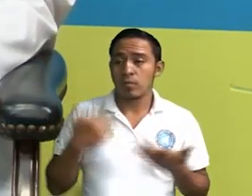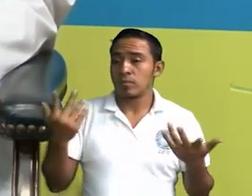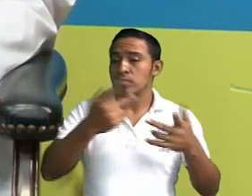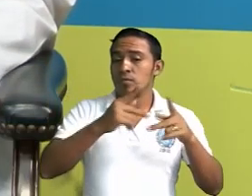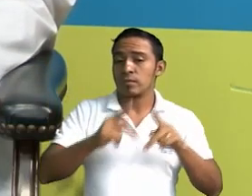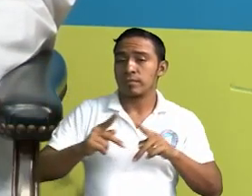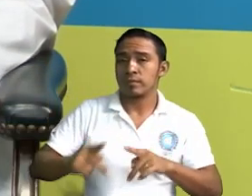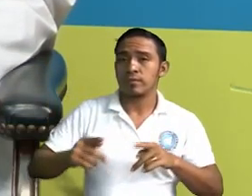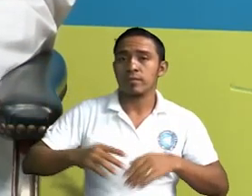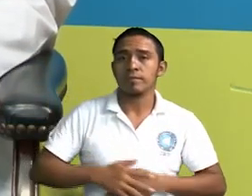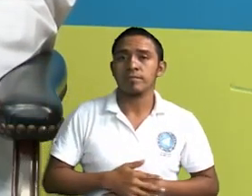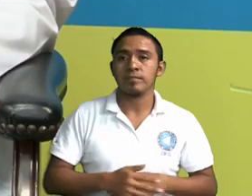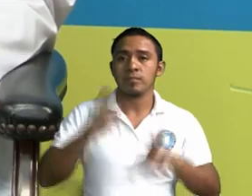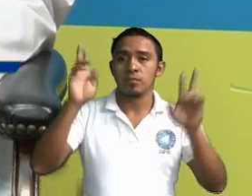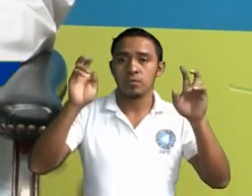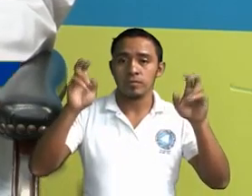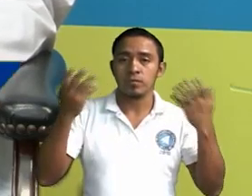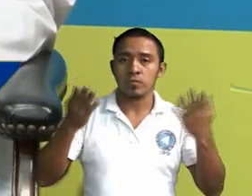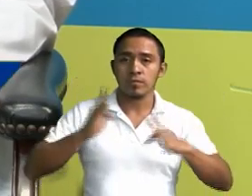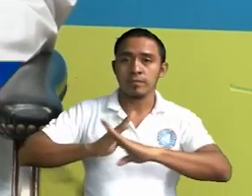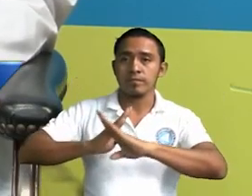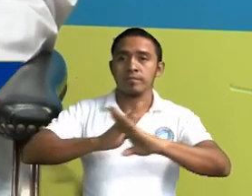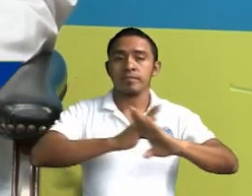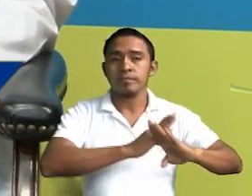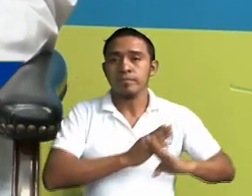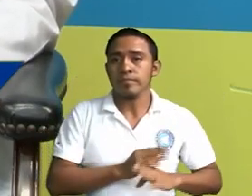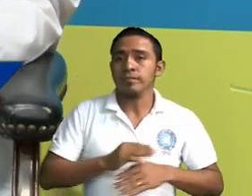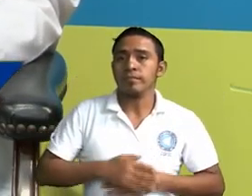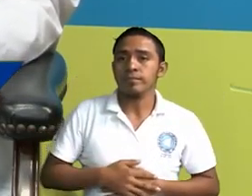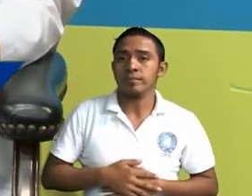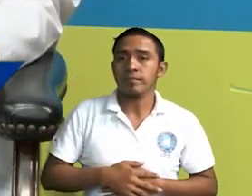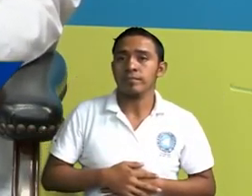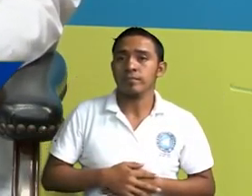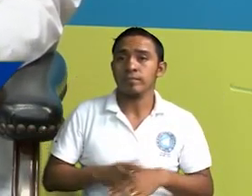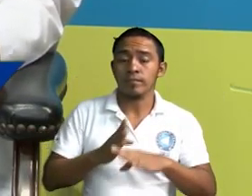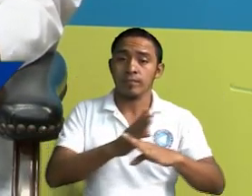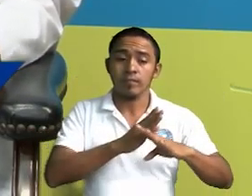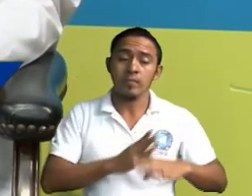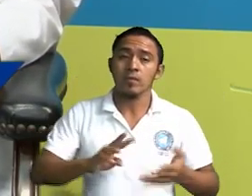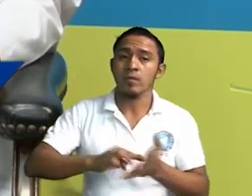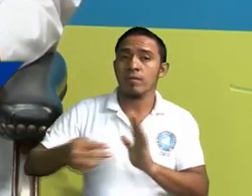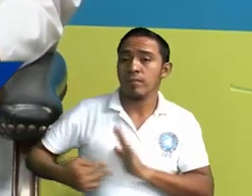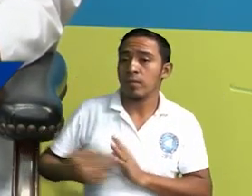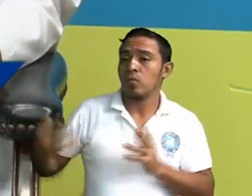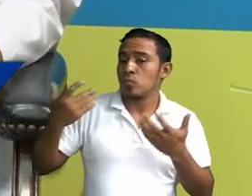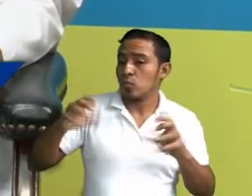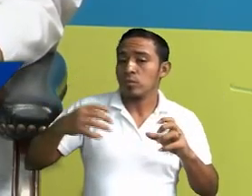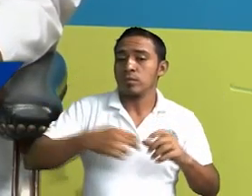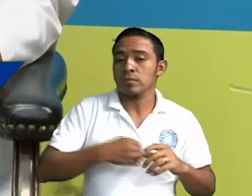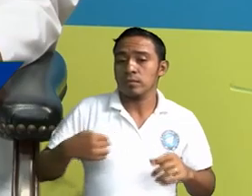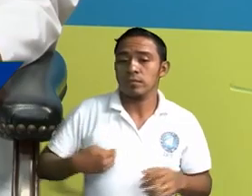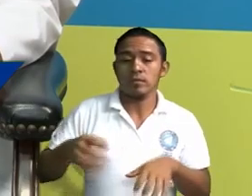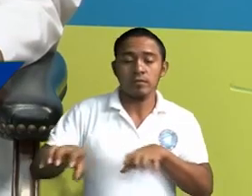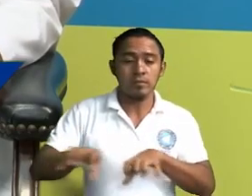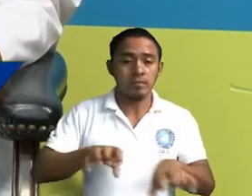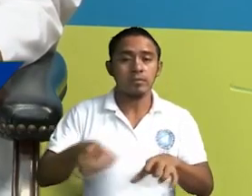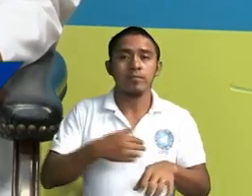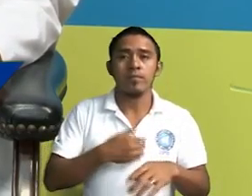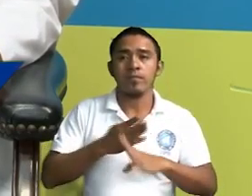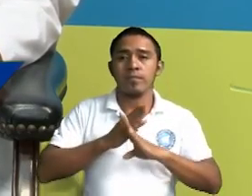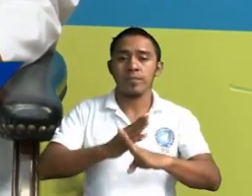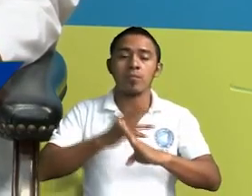es la parte de la prevención la prevención es el conjunto de acciones que nosotros tomamos para evitar que